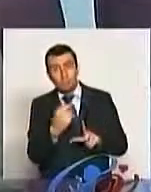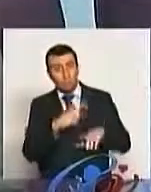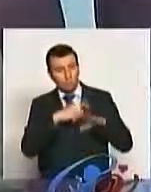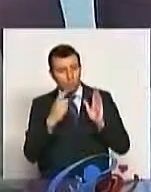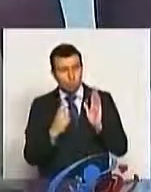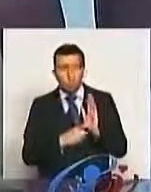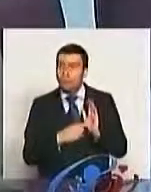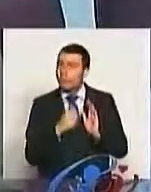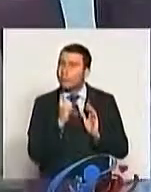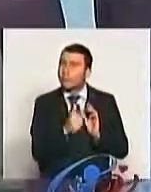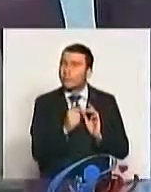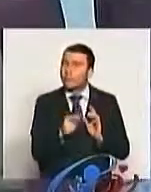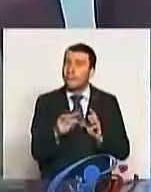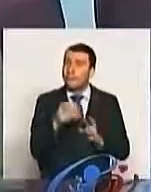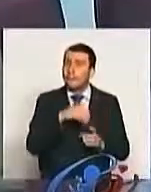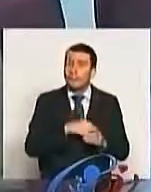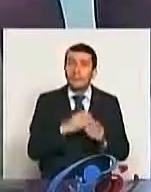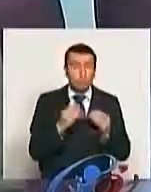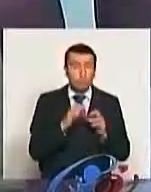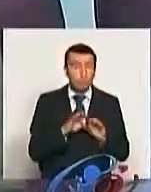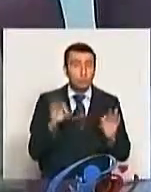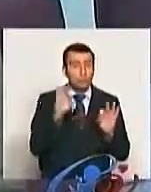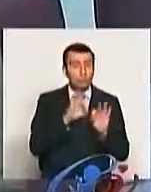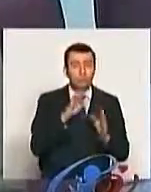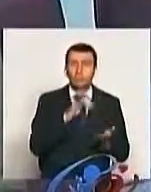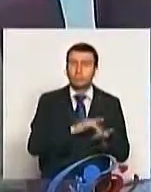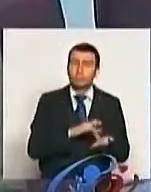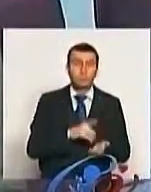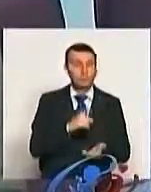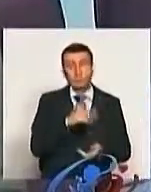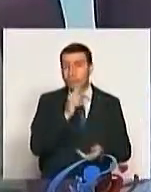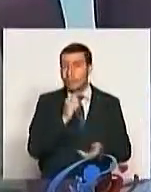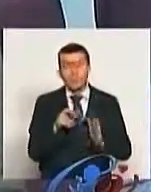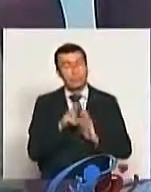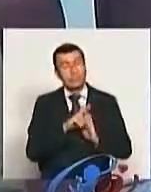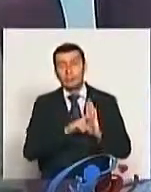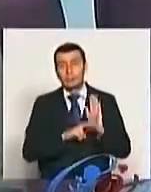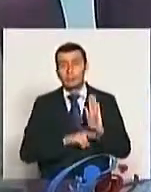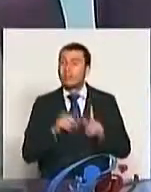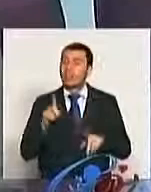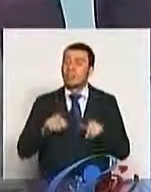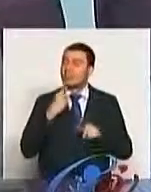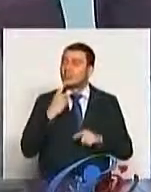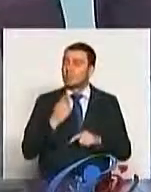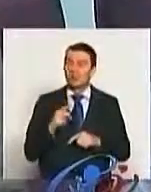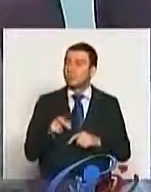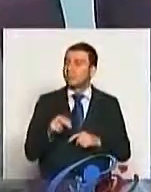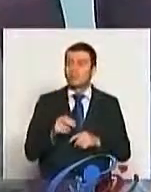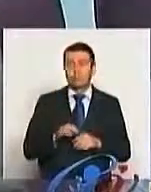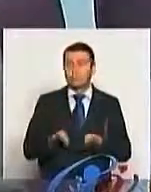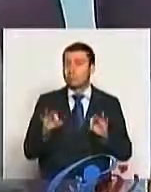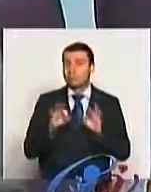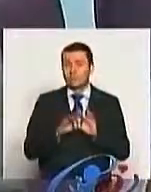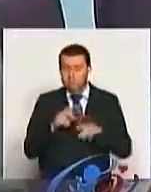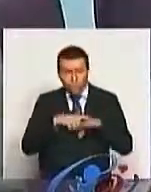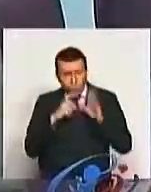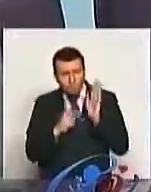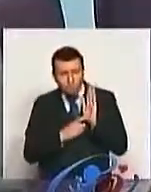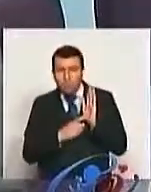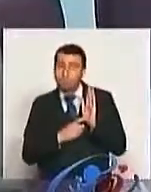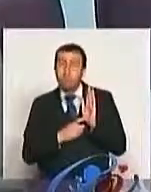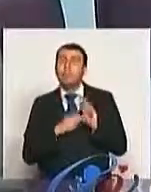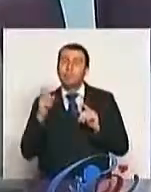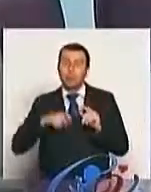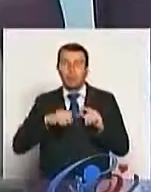citología, siendo muy importante, no llena los requisitos diagnósticos para una persona. Por eso, siempre con una